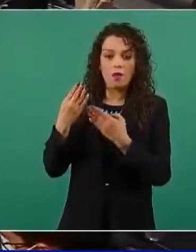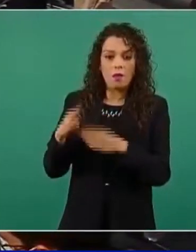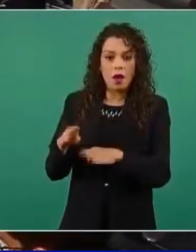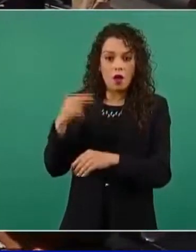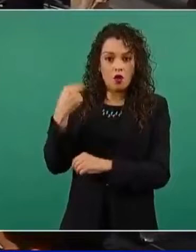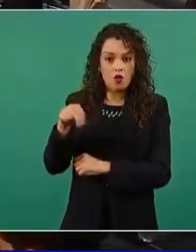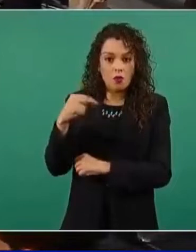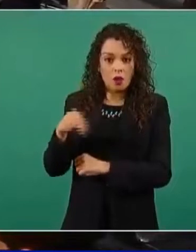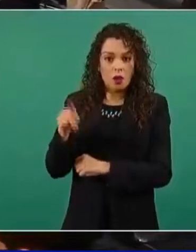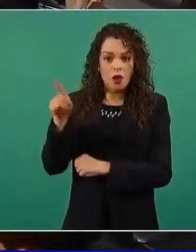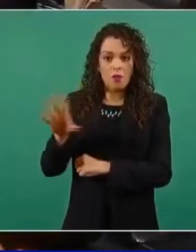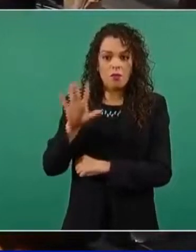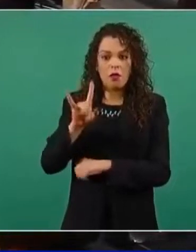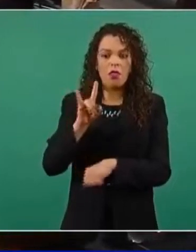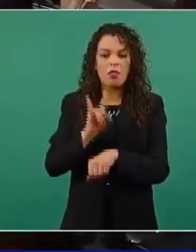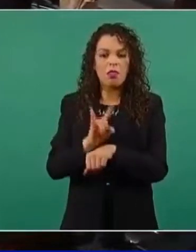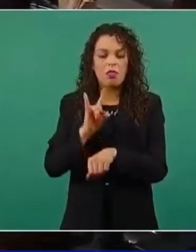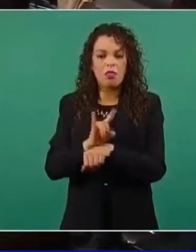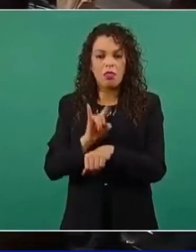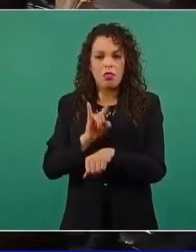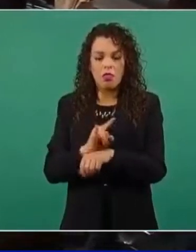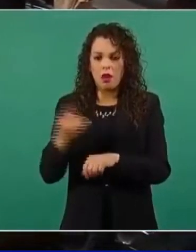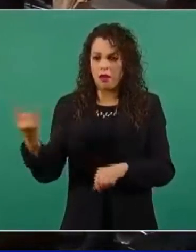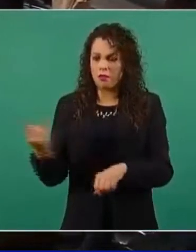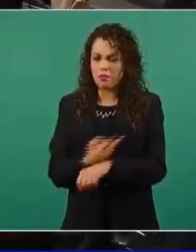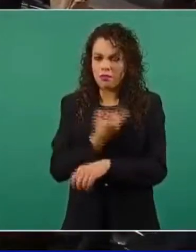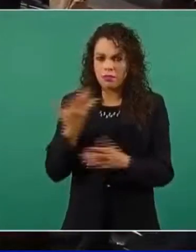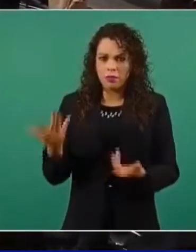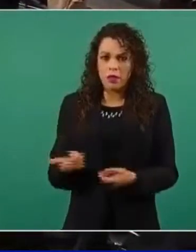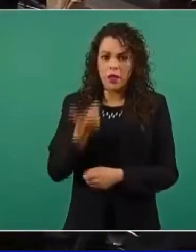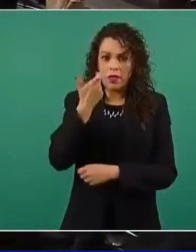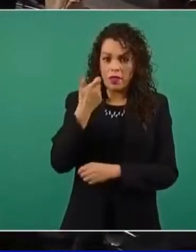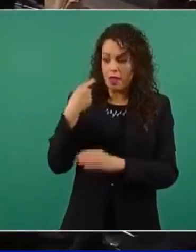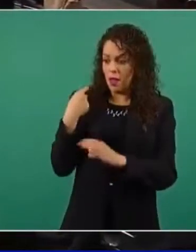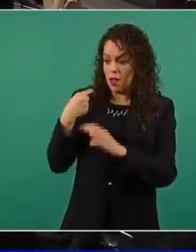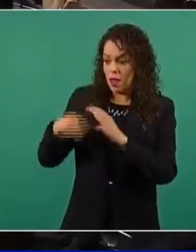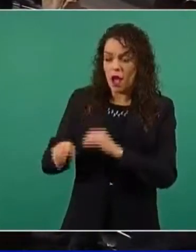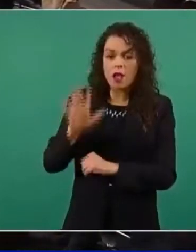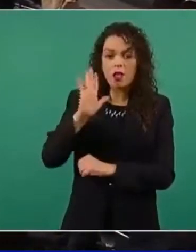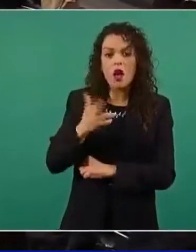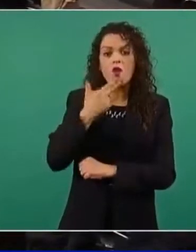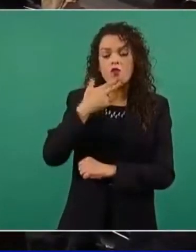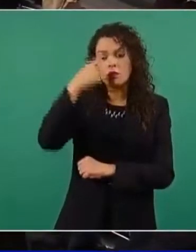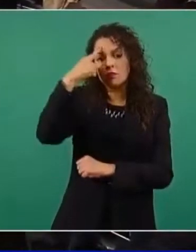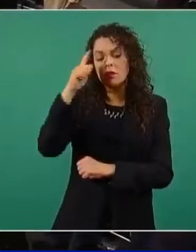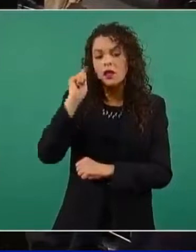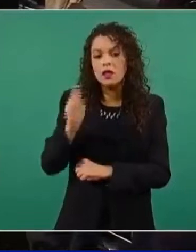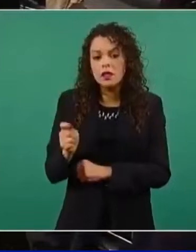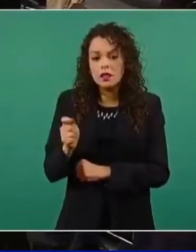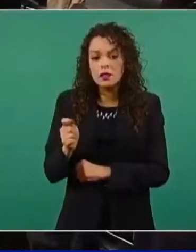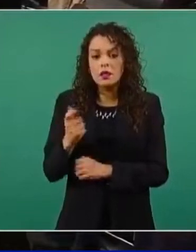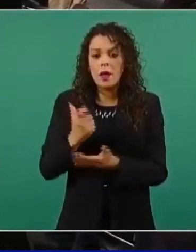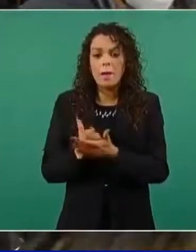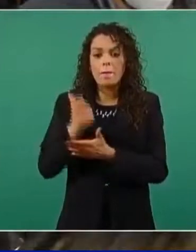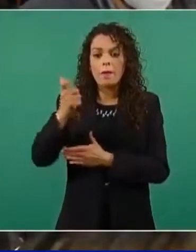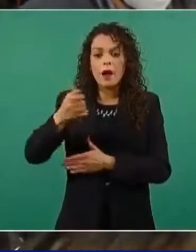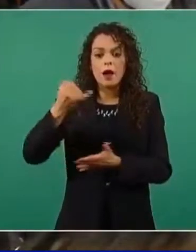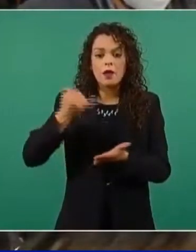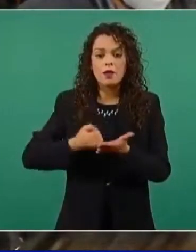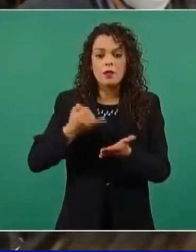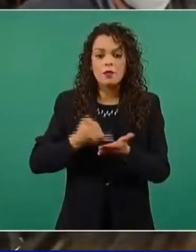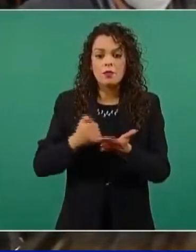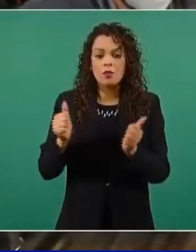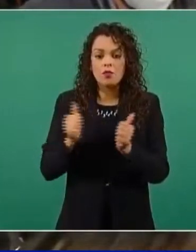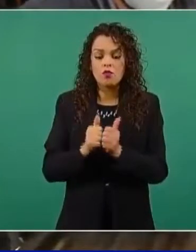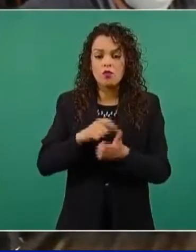se depositó el dinero, parte de ese dinero se ocupó para pagar los impuestos relacionados con